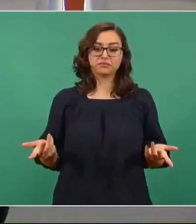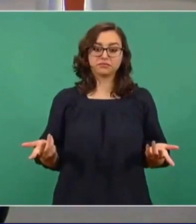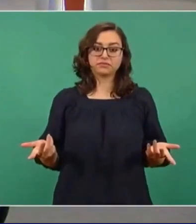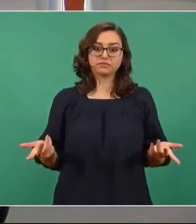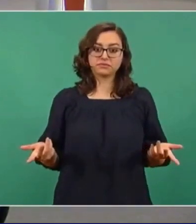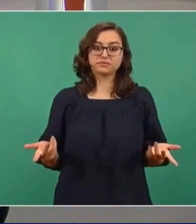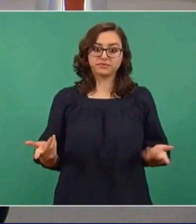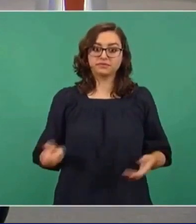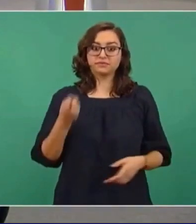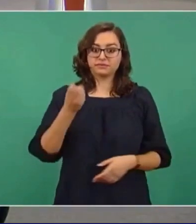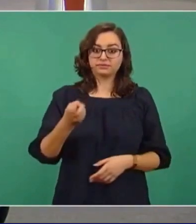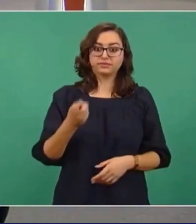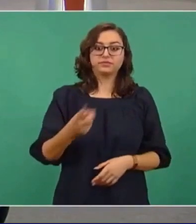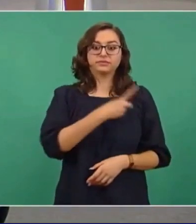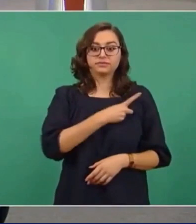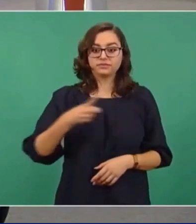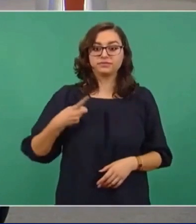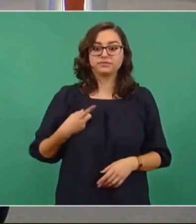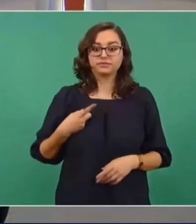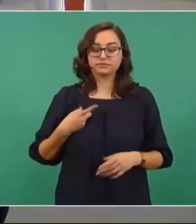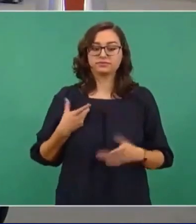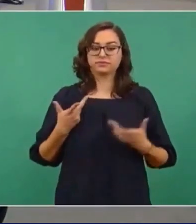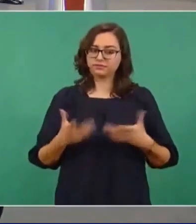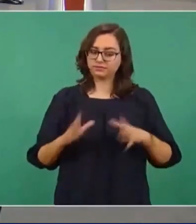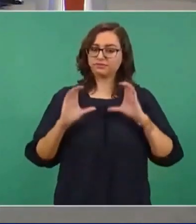tener cuidado con